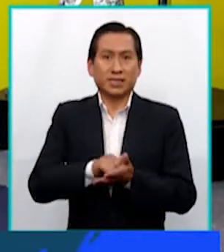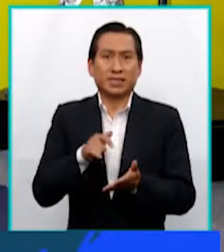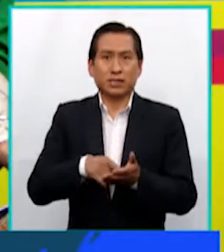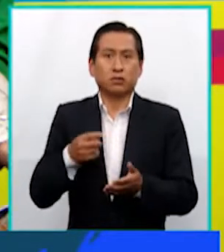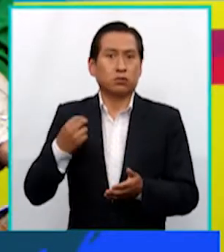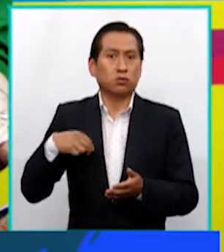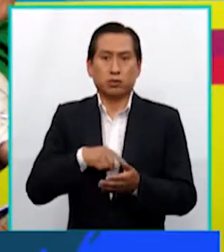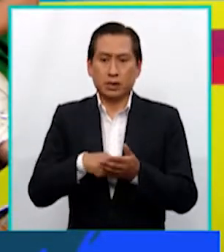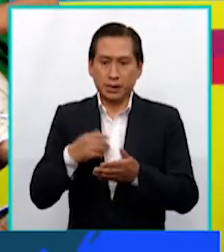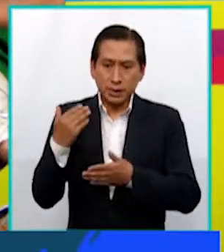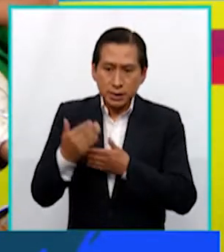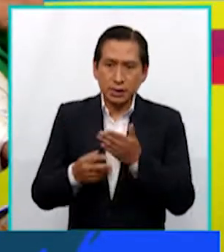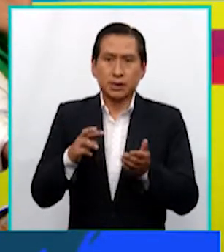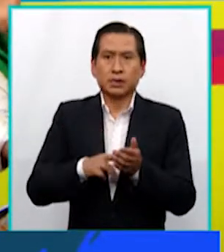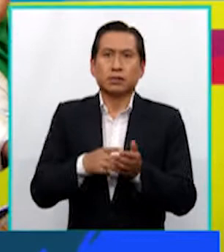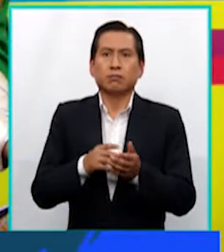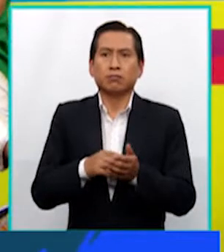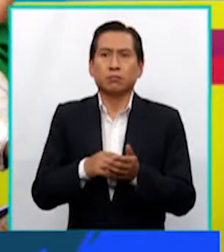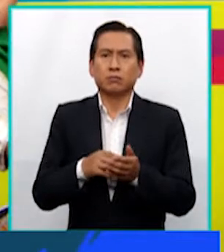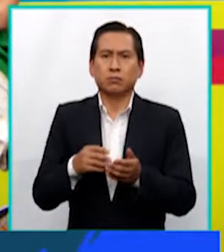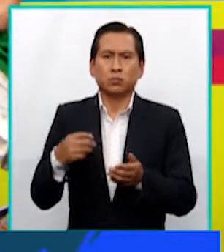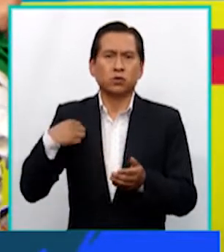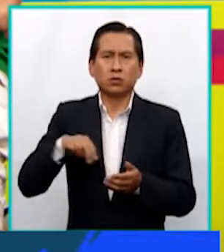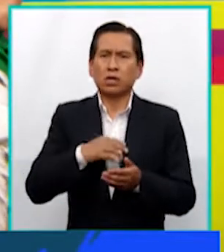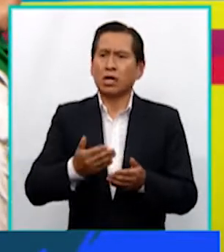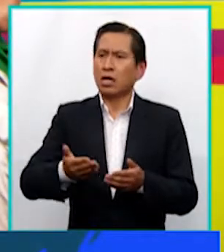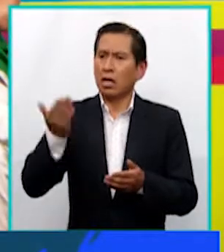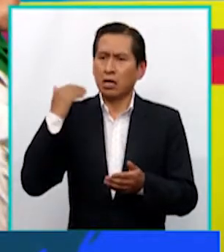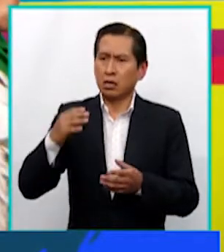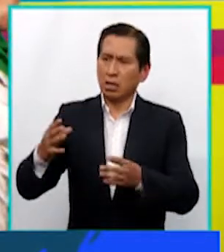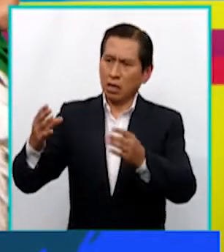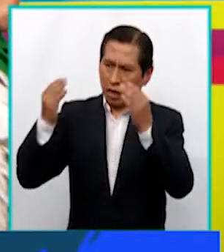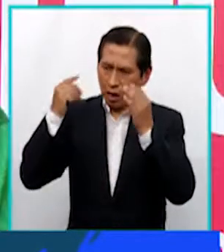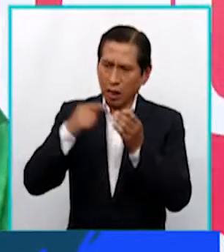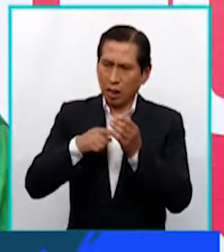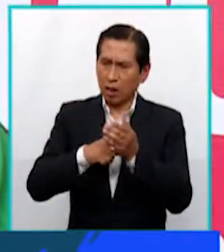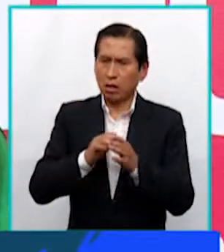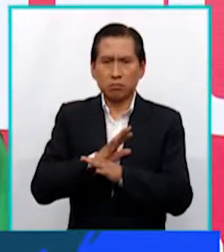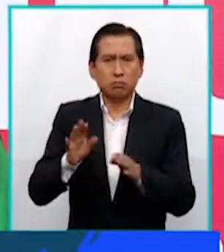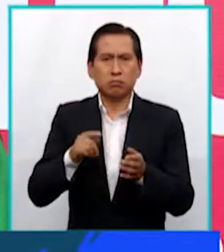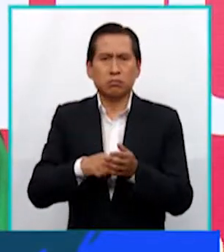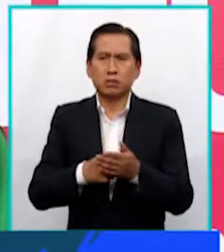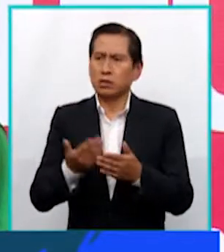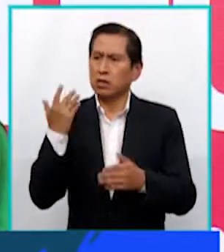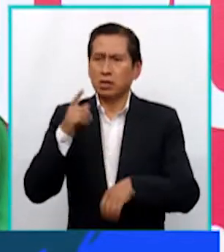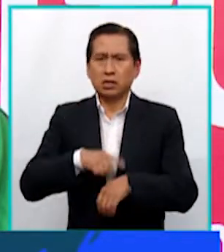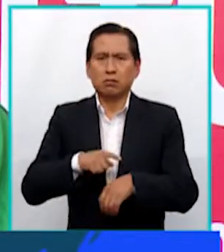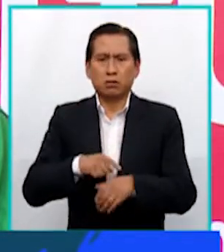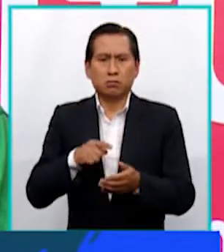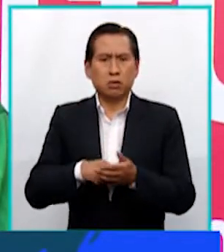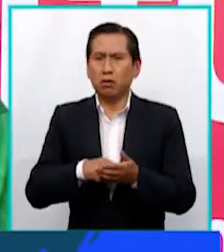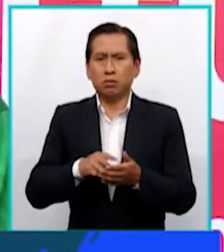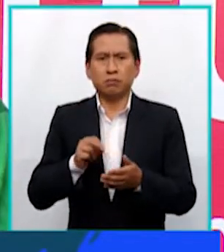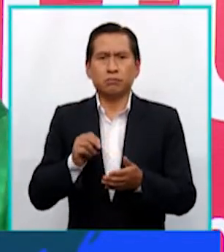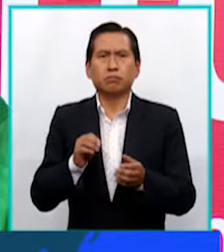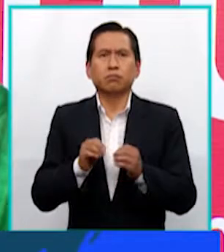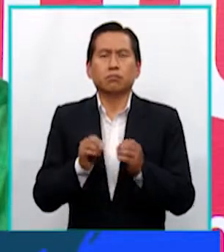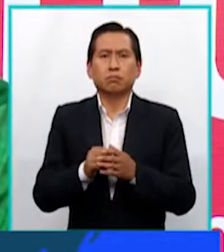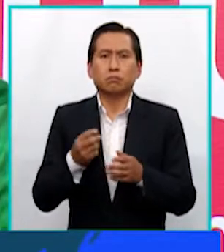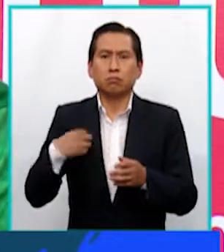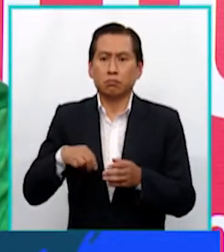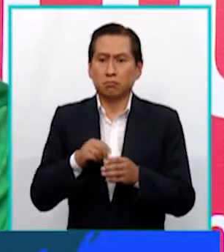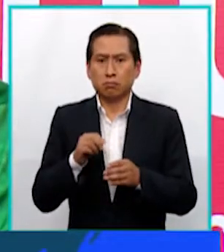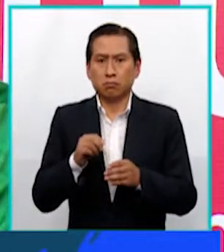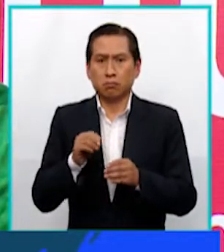estamos en un proceso de desaprender lo que nos han enseñado en estas últimas décadas, que es estar